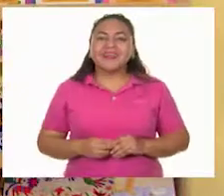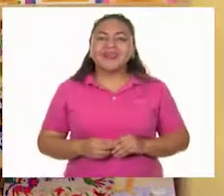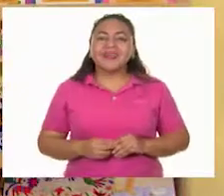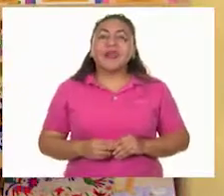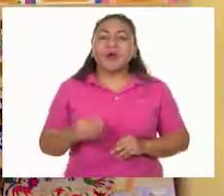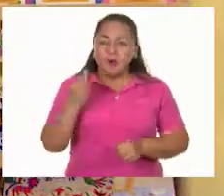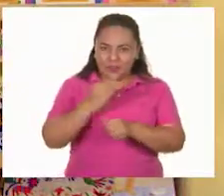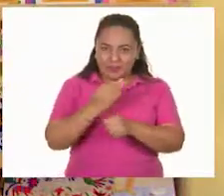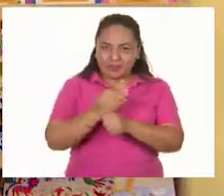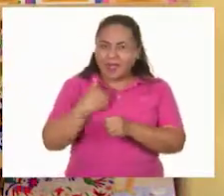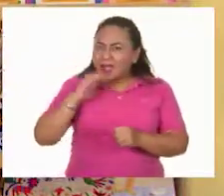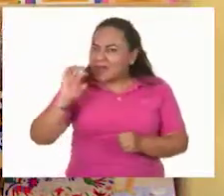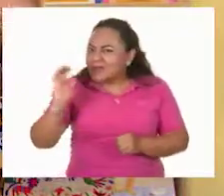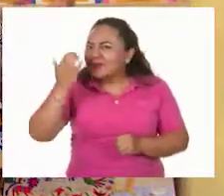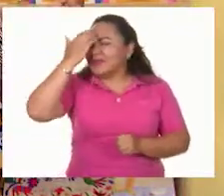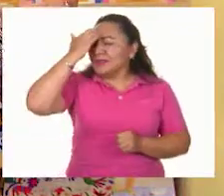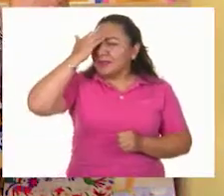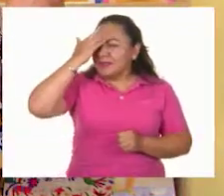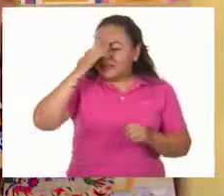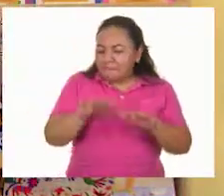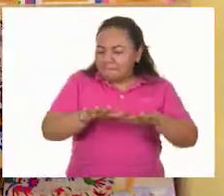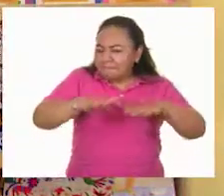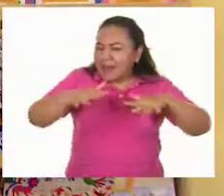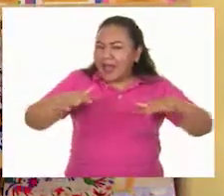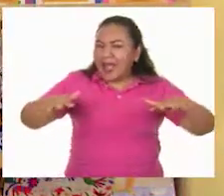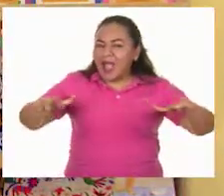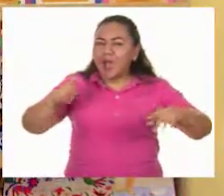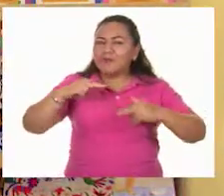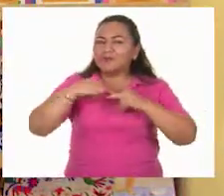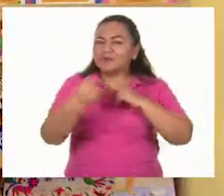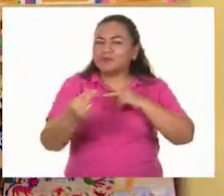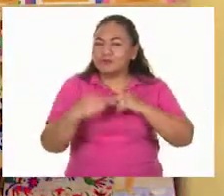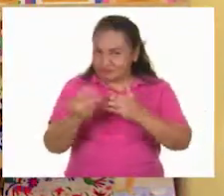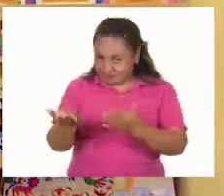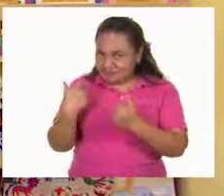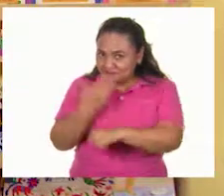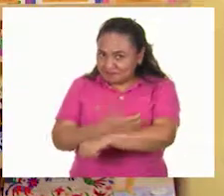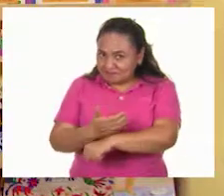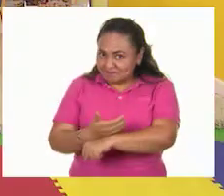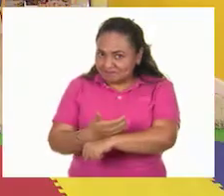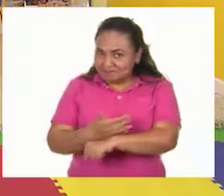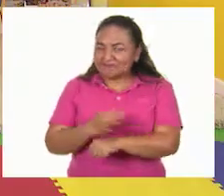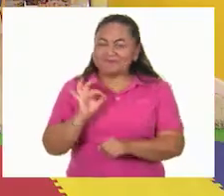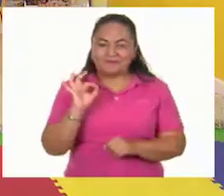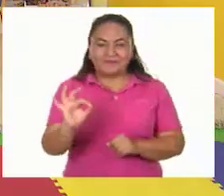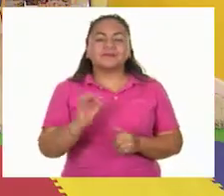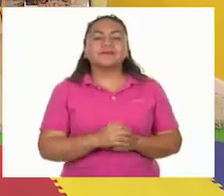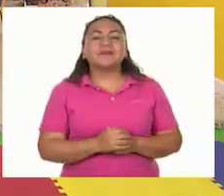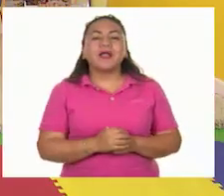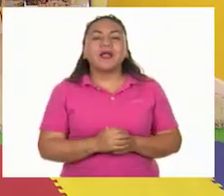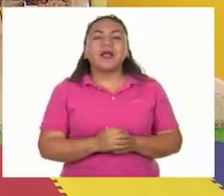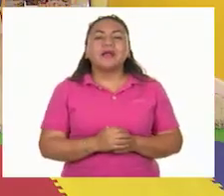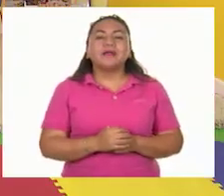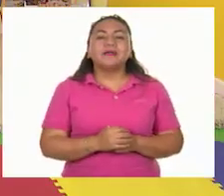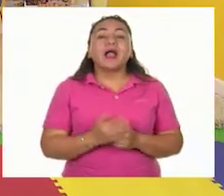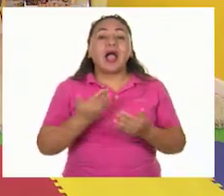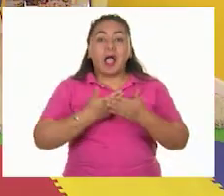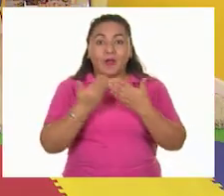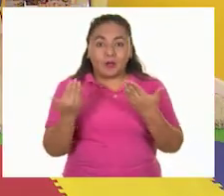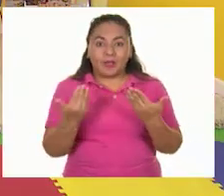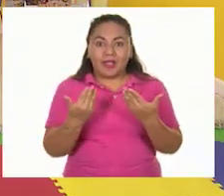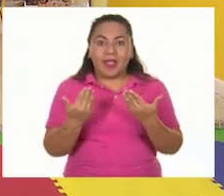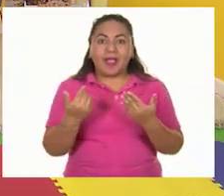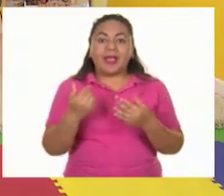Vamos a ir a conocer la playa. ¿Me acompañan? ¡Perfecto! Damos un paso y